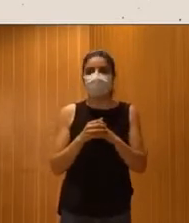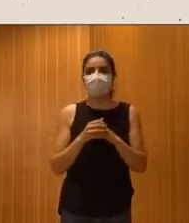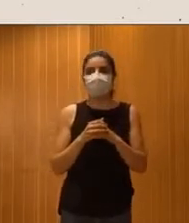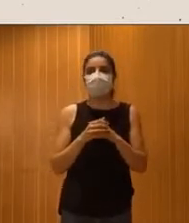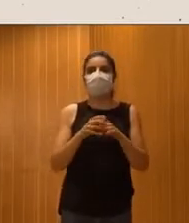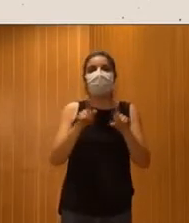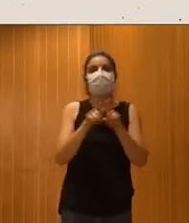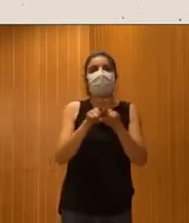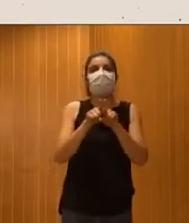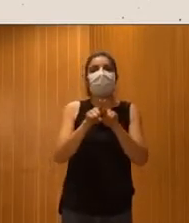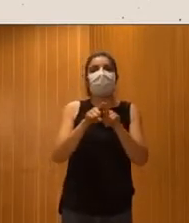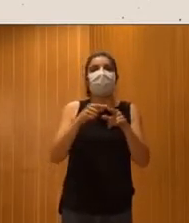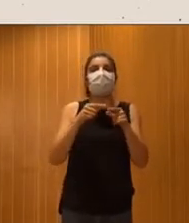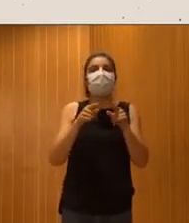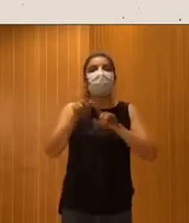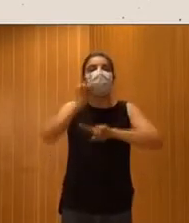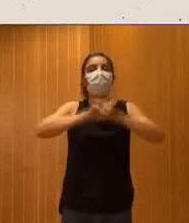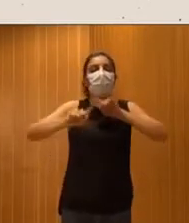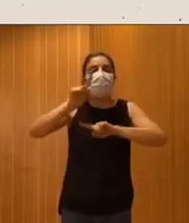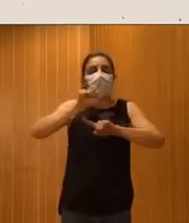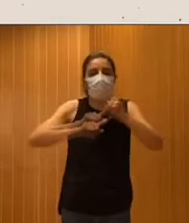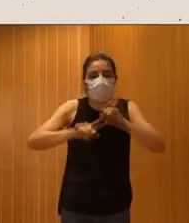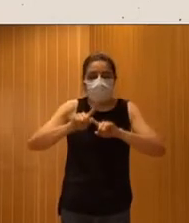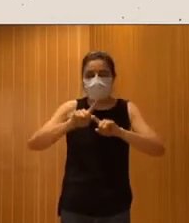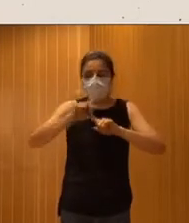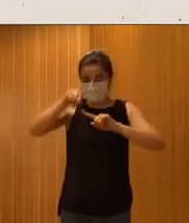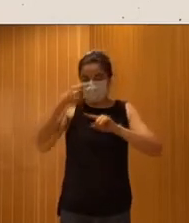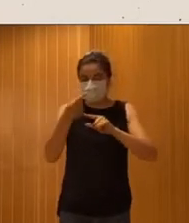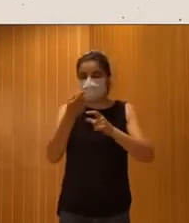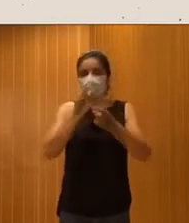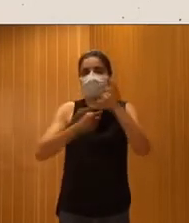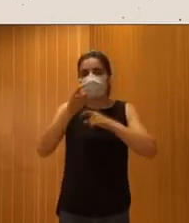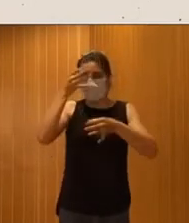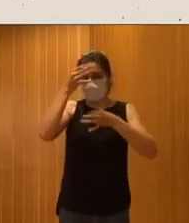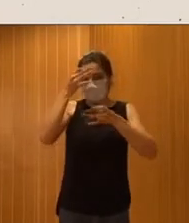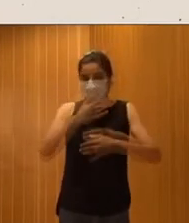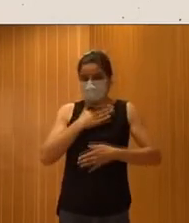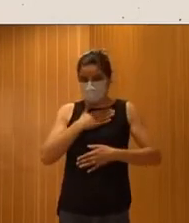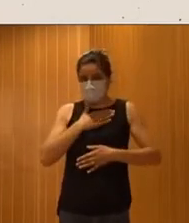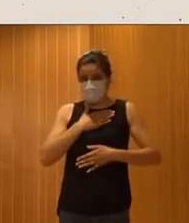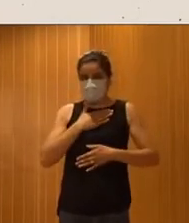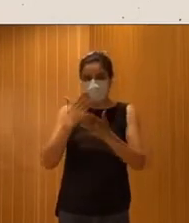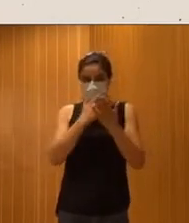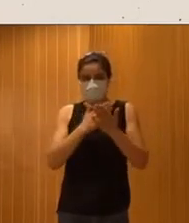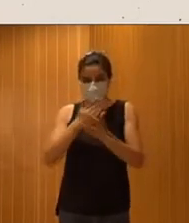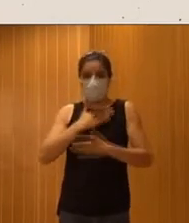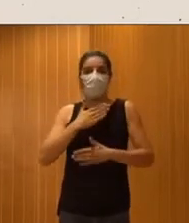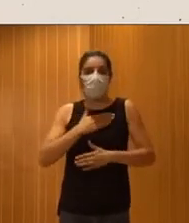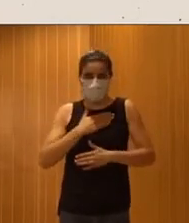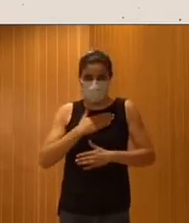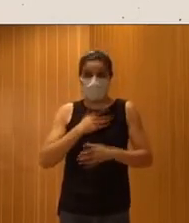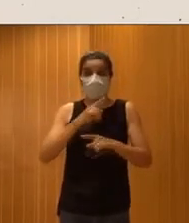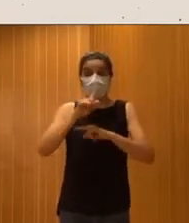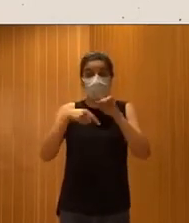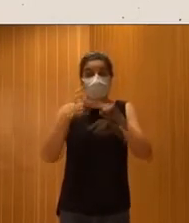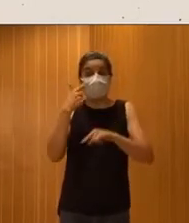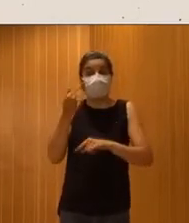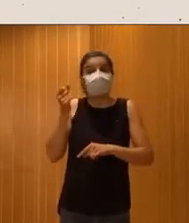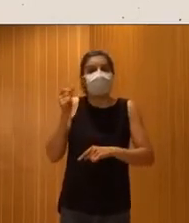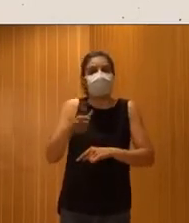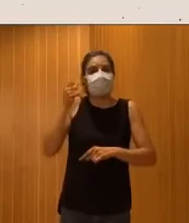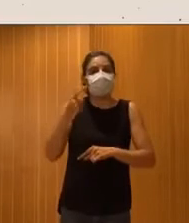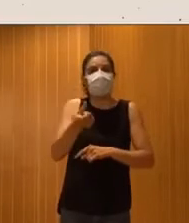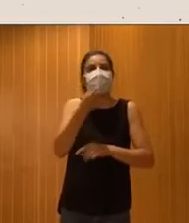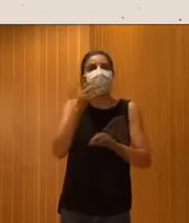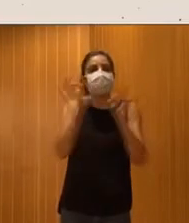Errores diagnósticos, luego voy a enseñaros datos nuestros de estudios que hemos hecho nosotros para que veáis lo frecuentes que